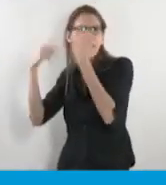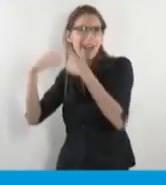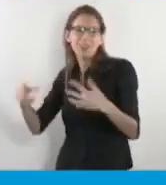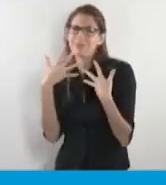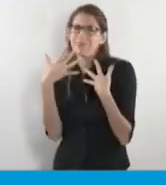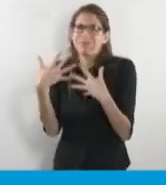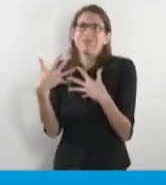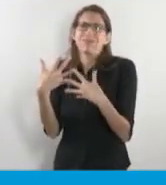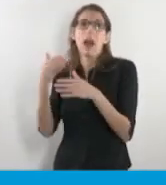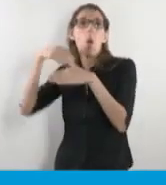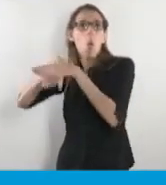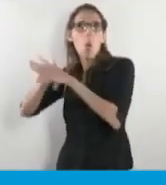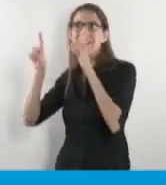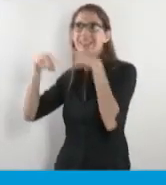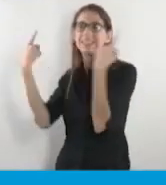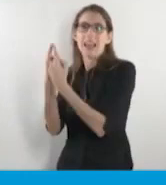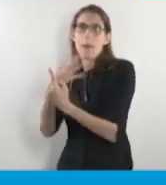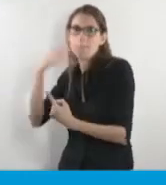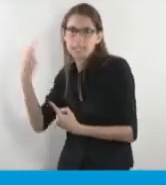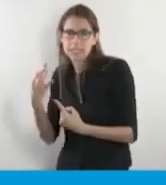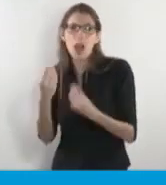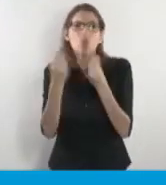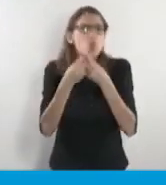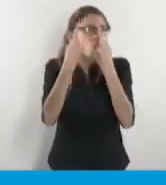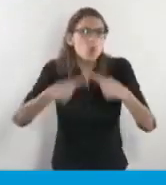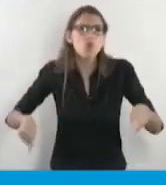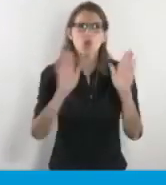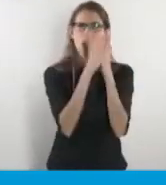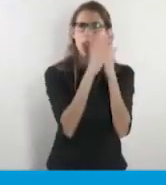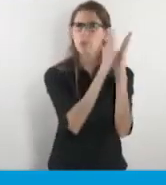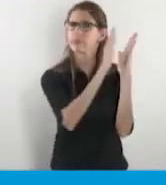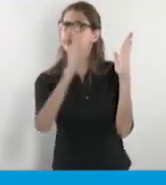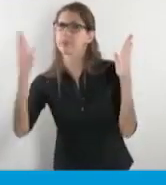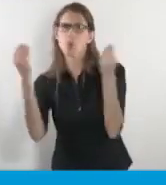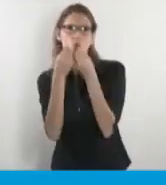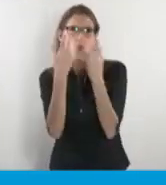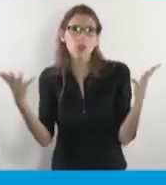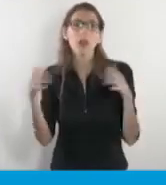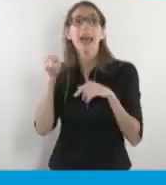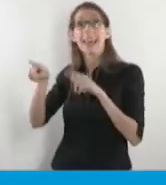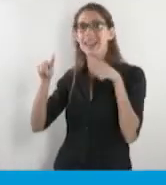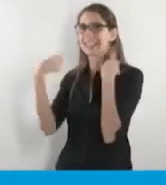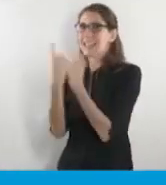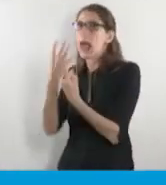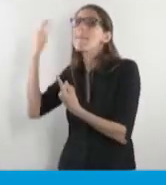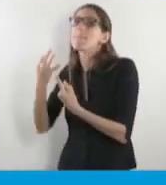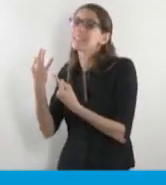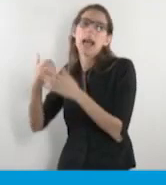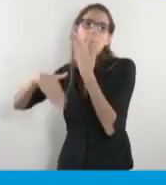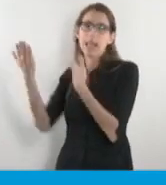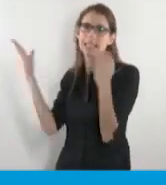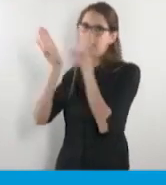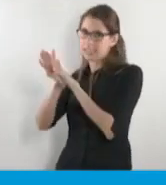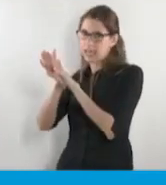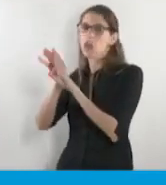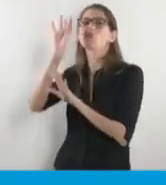mucho mucho material para que puedan venir a consultar obviamente eso del tesoro no lo abrimos siempre llamamos a algunos especialistas